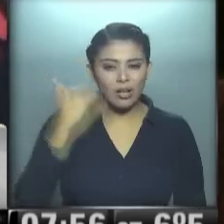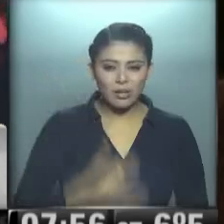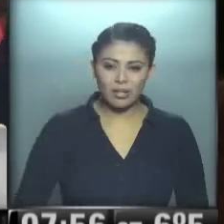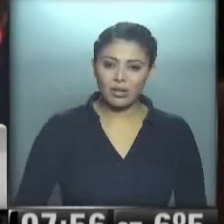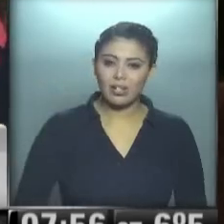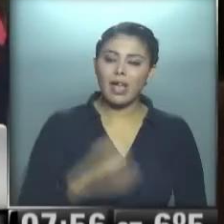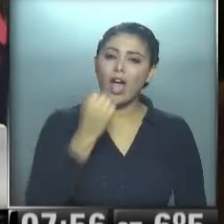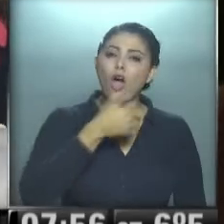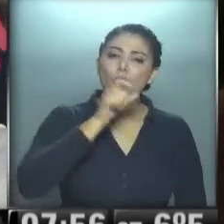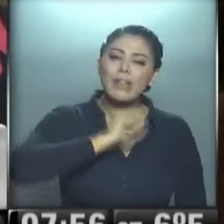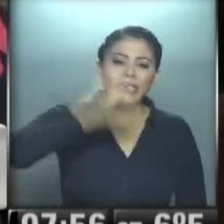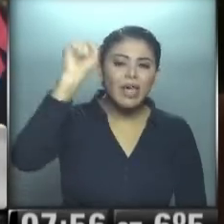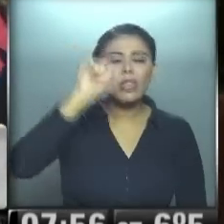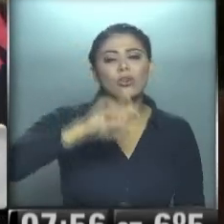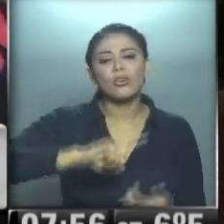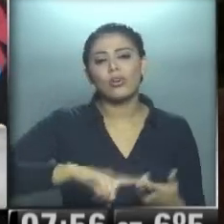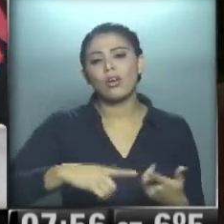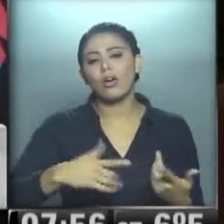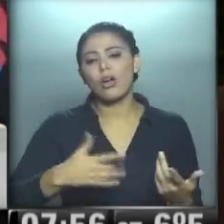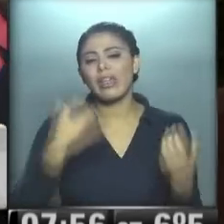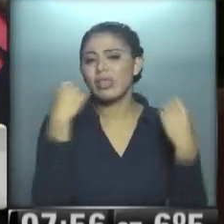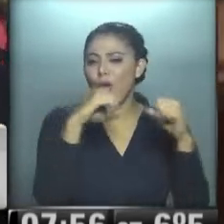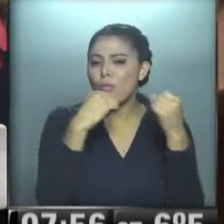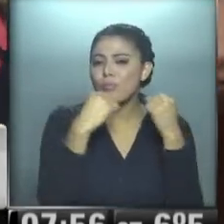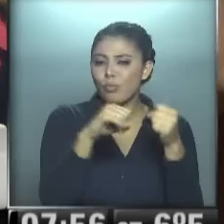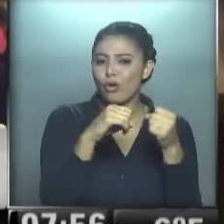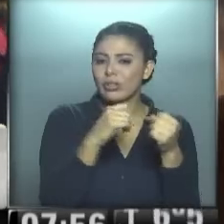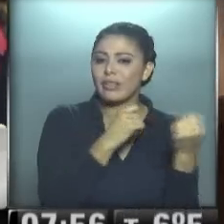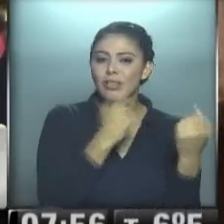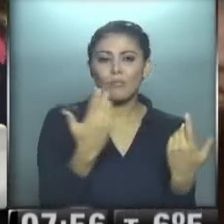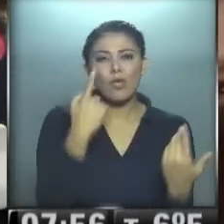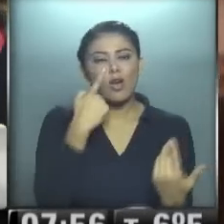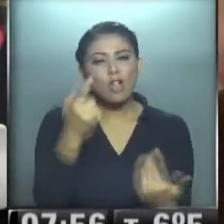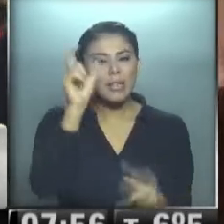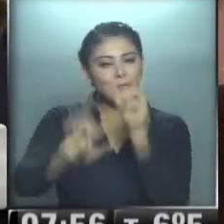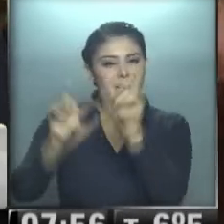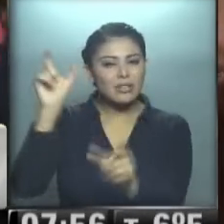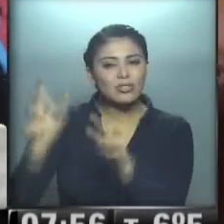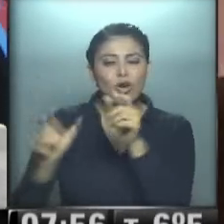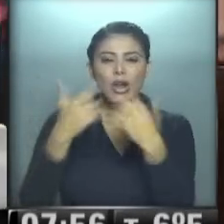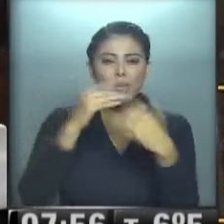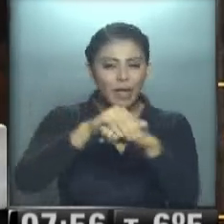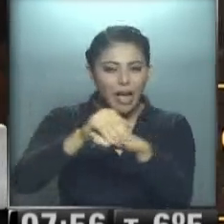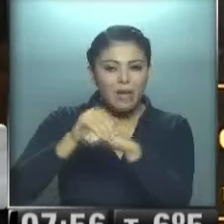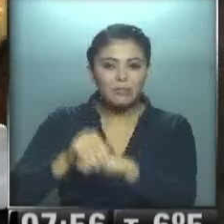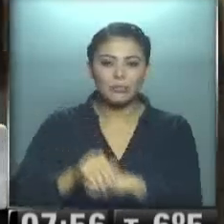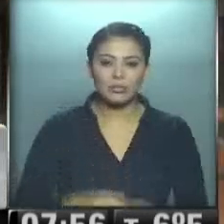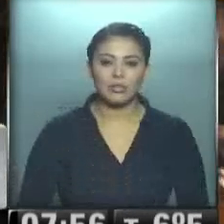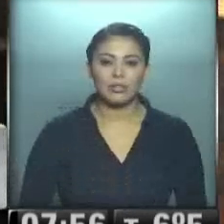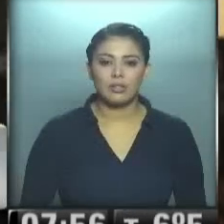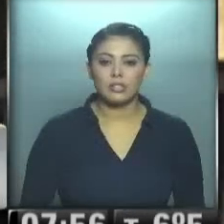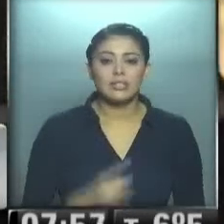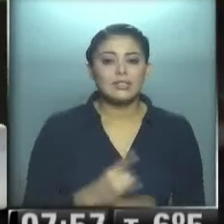La Libertadores, el deporte, bueno, te genera esta posibilidad de conocer gente, hacerte amigos y